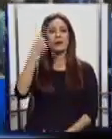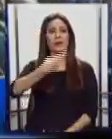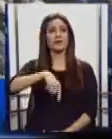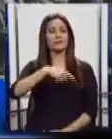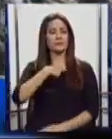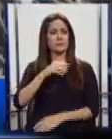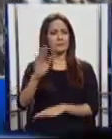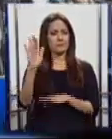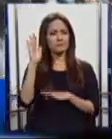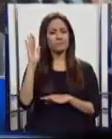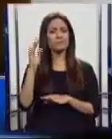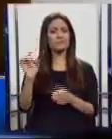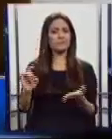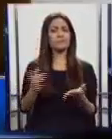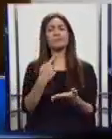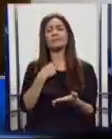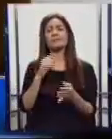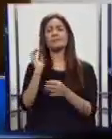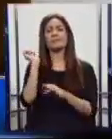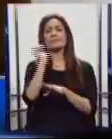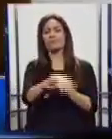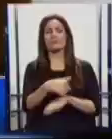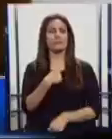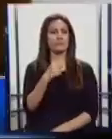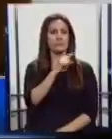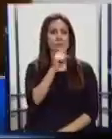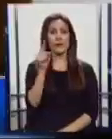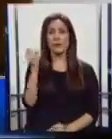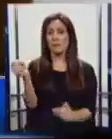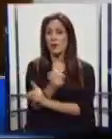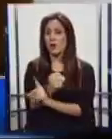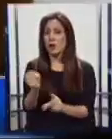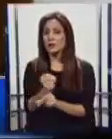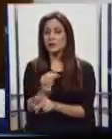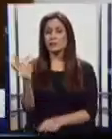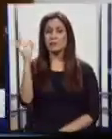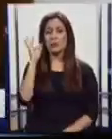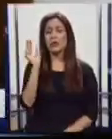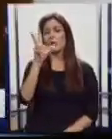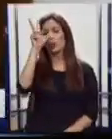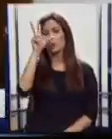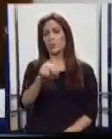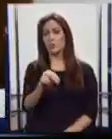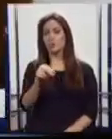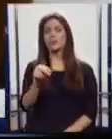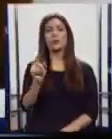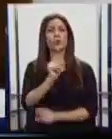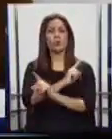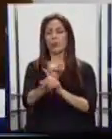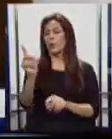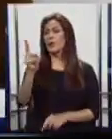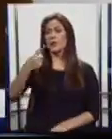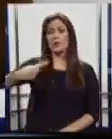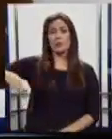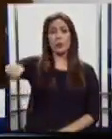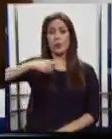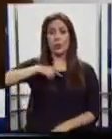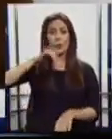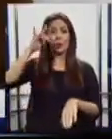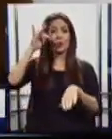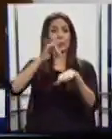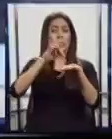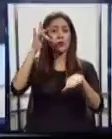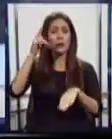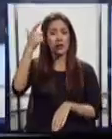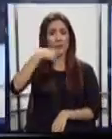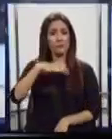a jamás desampararlas. Erradicar la violencia de género. Nadie tiene derecho a tocarte un